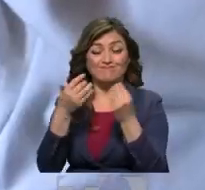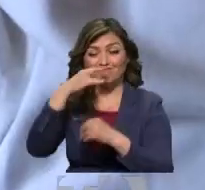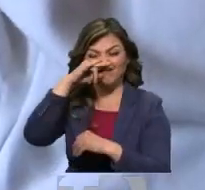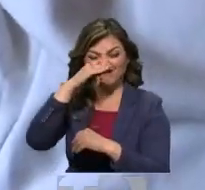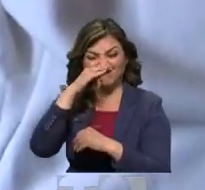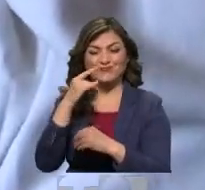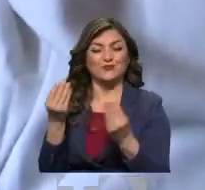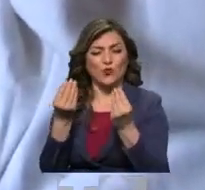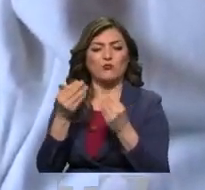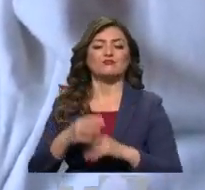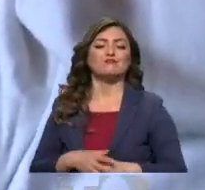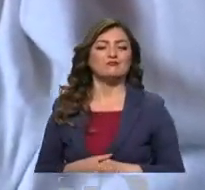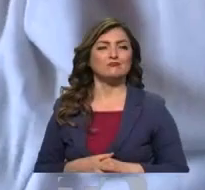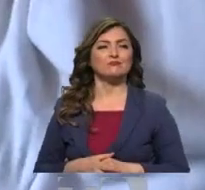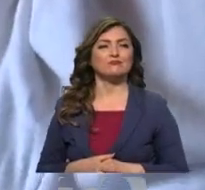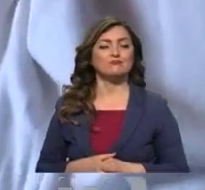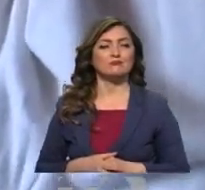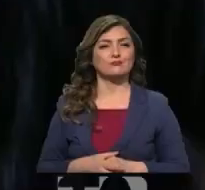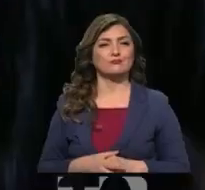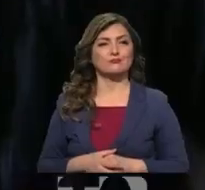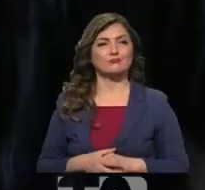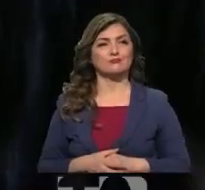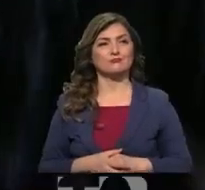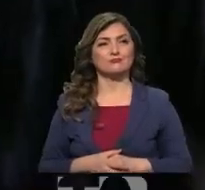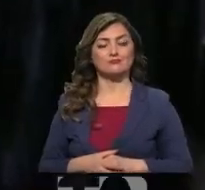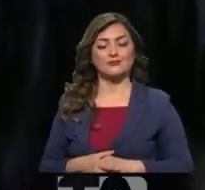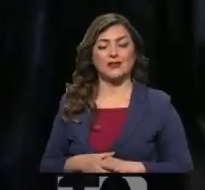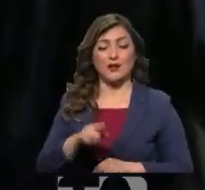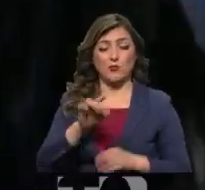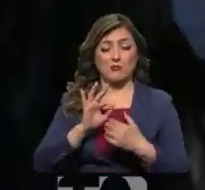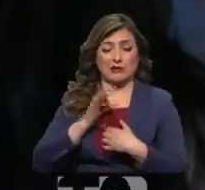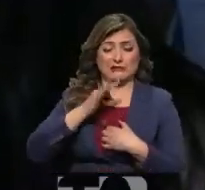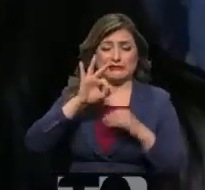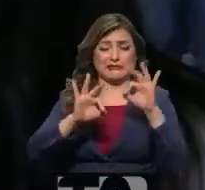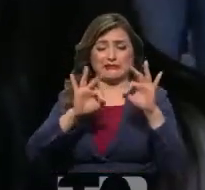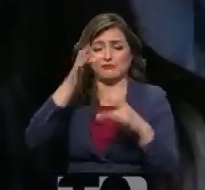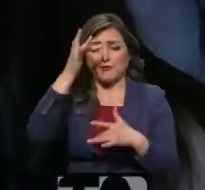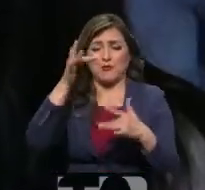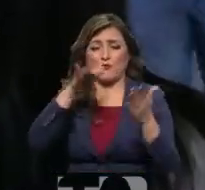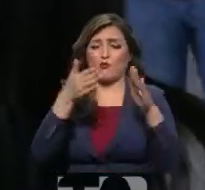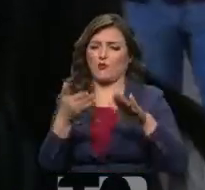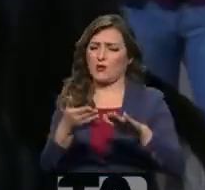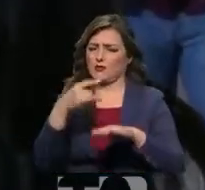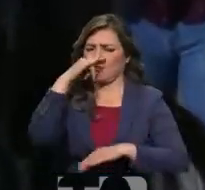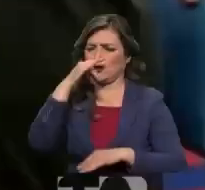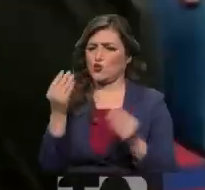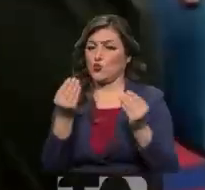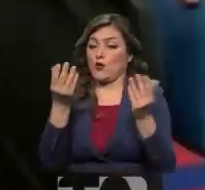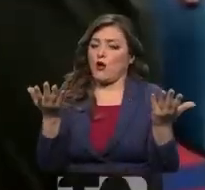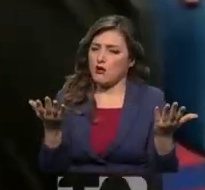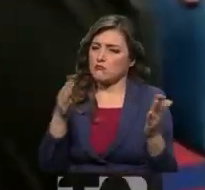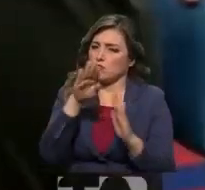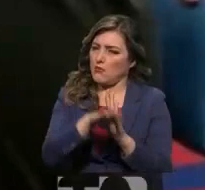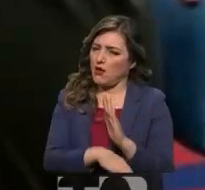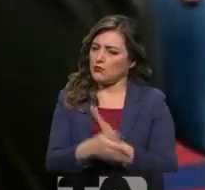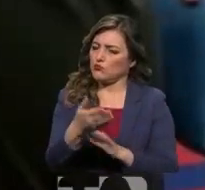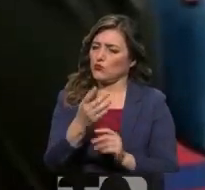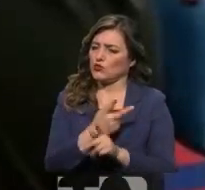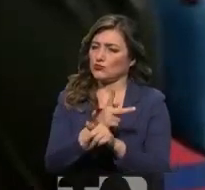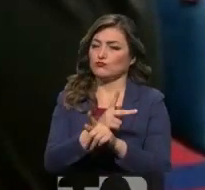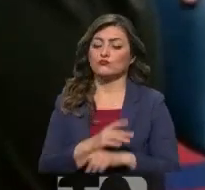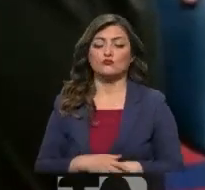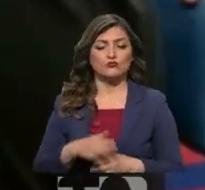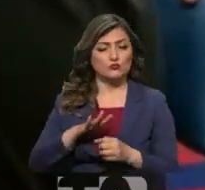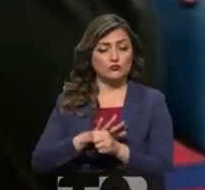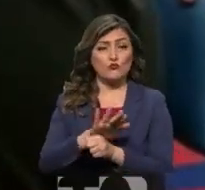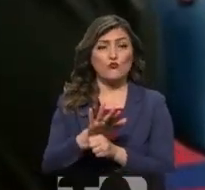nosotros buscamos es que reduzca los eventos que se pueden presentar en niños y adolescentes. Acuérdense ustedes que si bien la